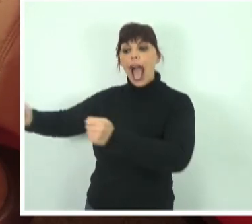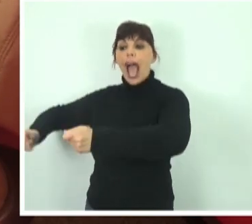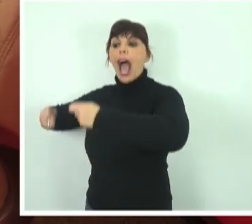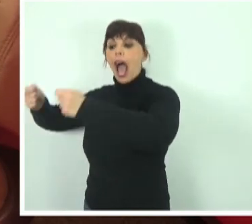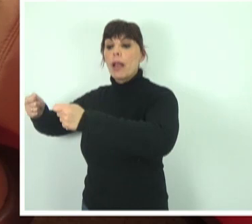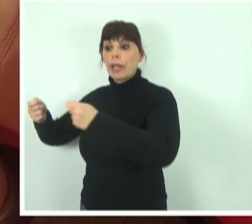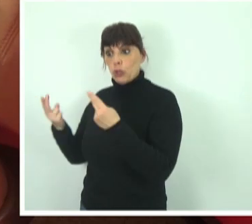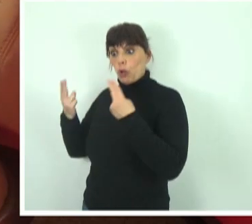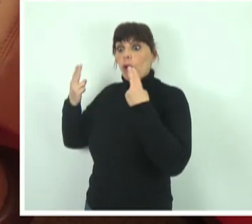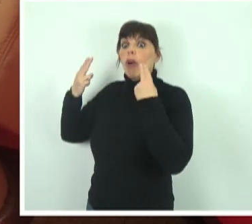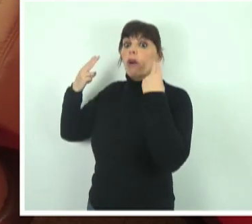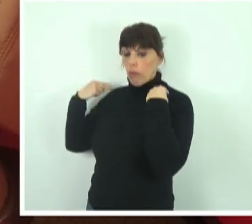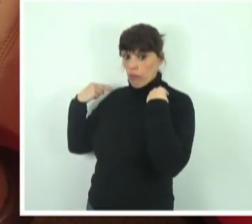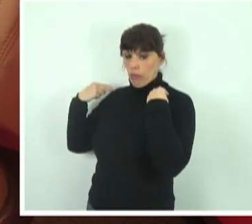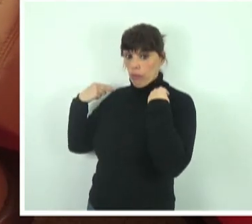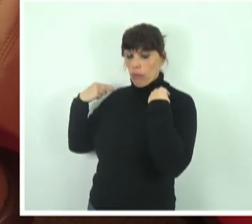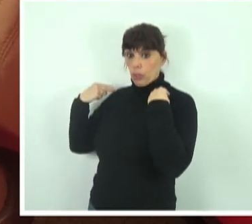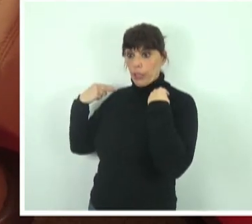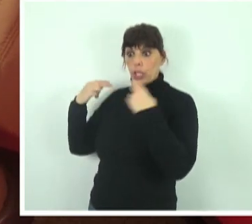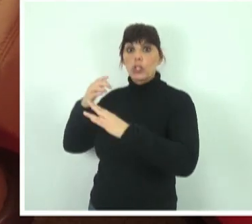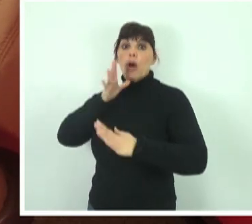que te oprime. Jesucristo no dijo,